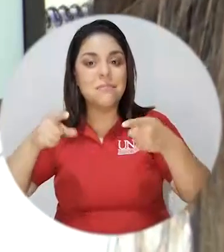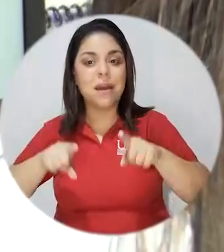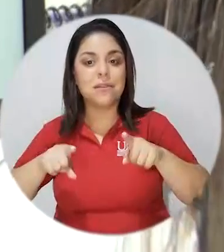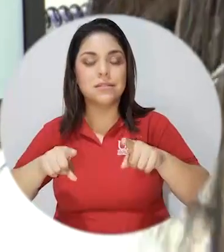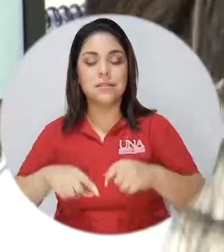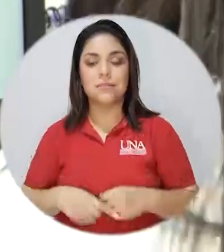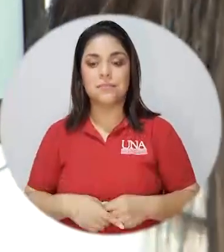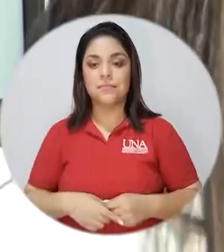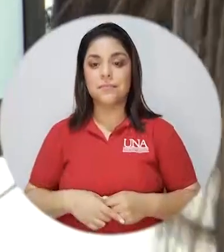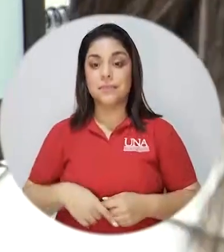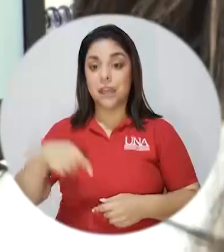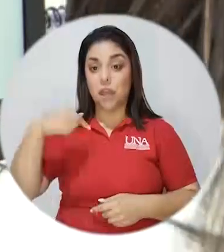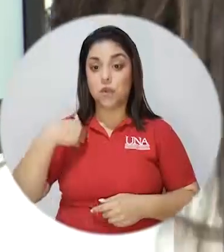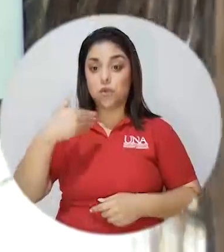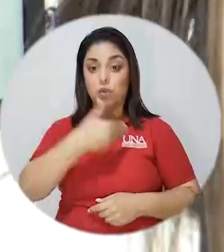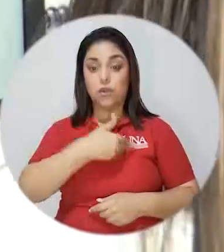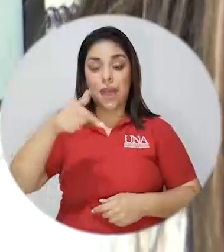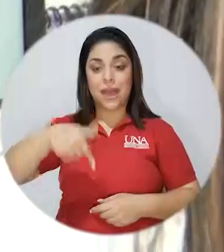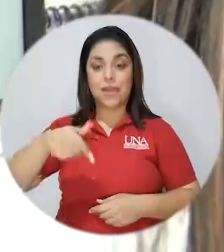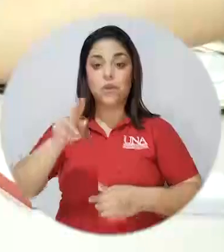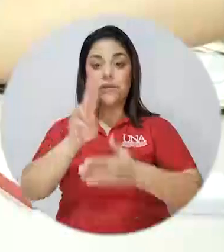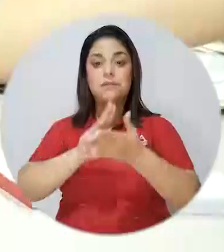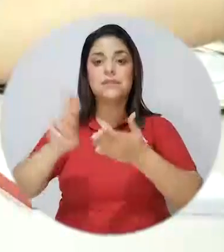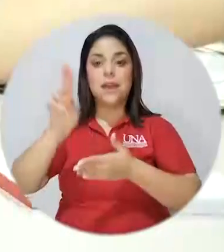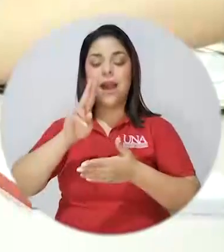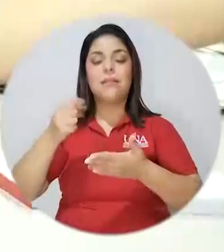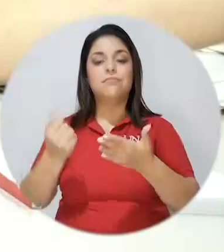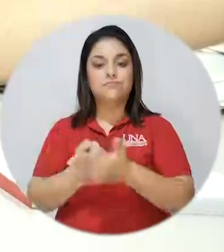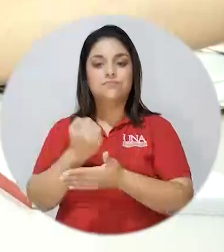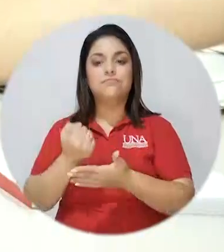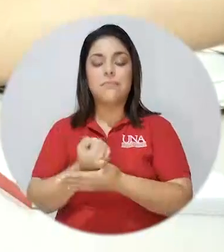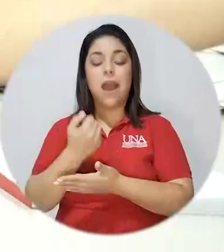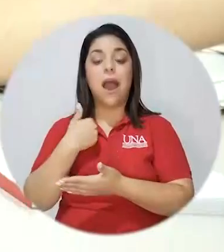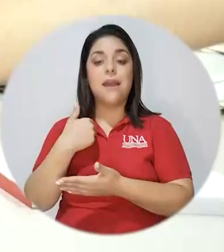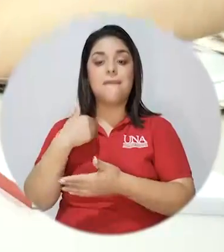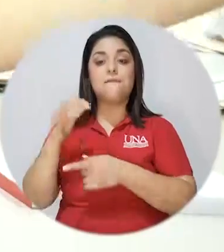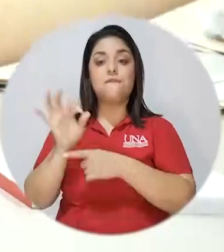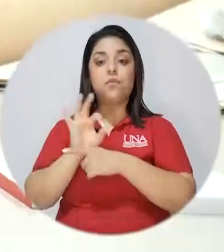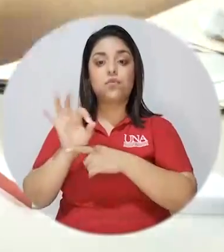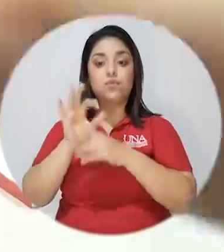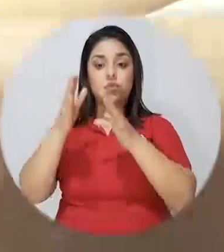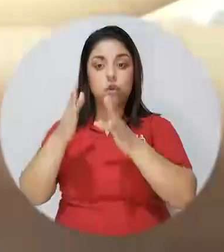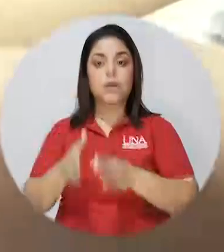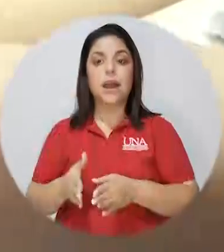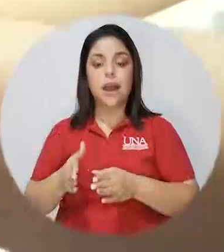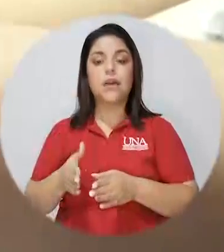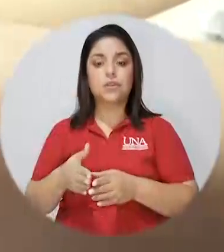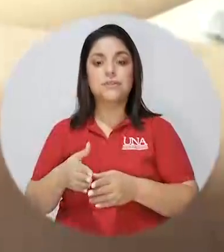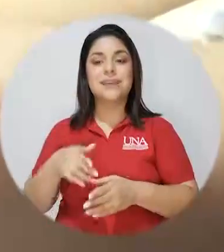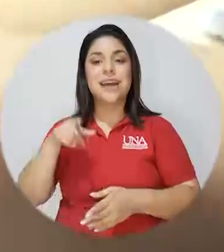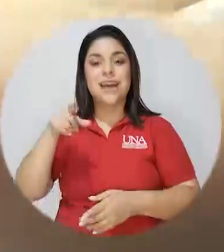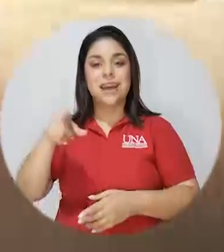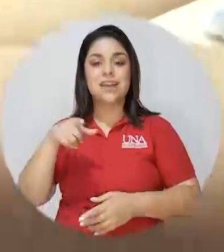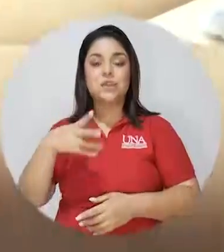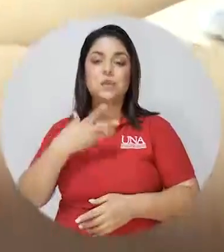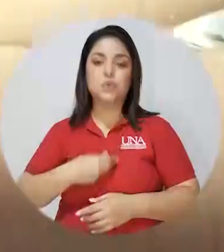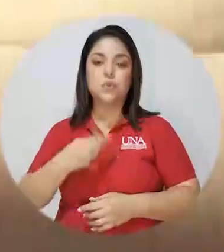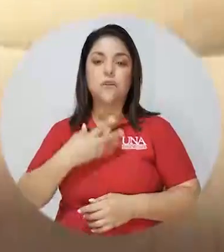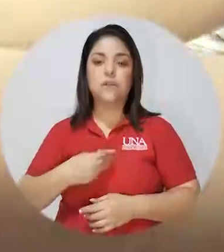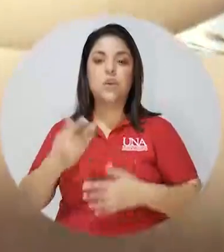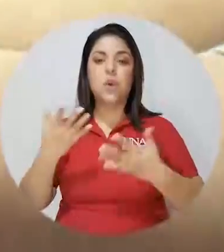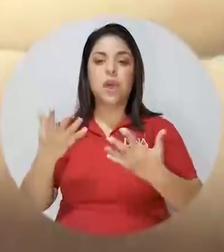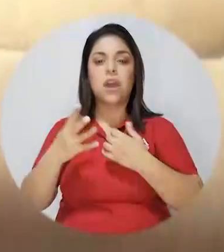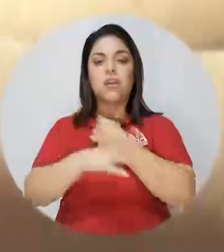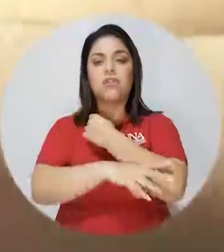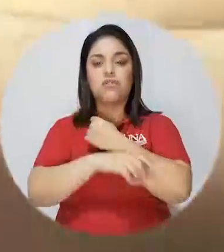el caso nuestro, lamentablemente hemos tenido funcionarios que, sin ir muy lejos, han sido víctimas de lo que es,